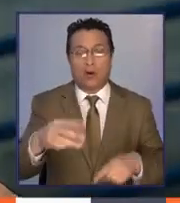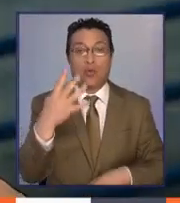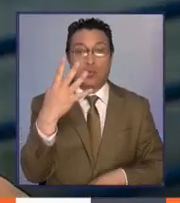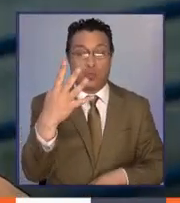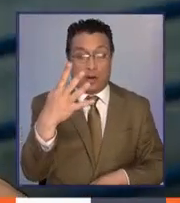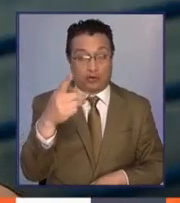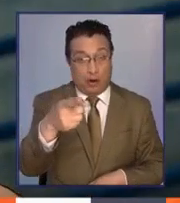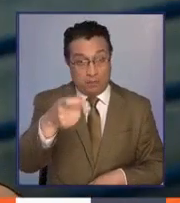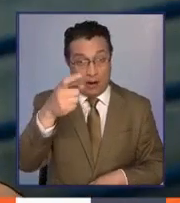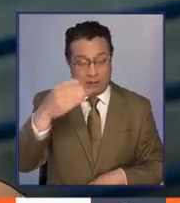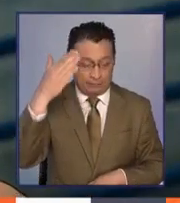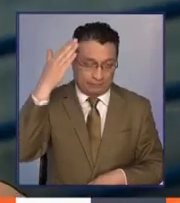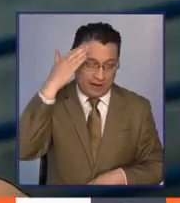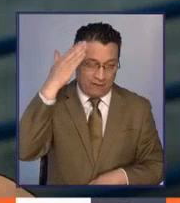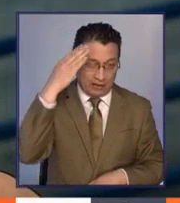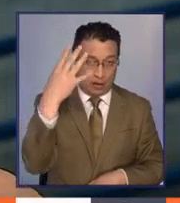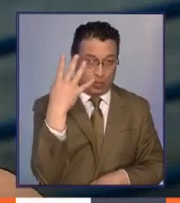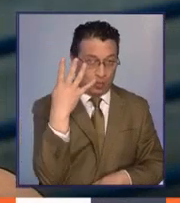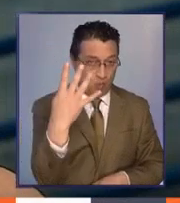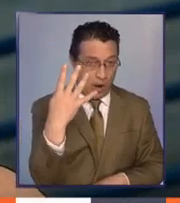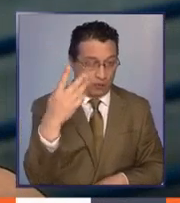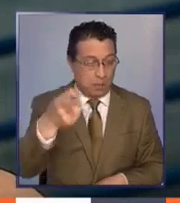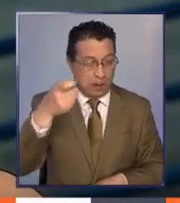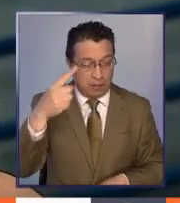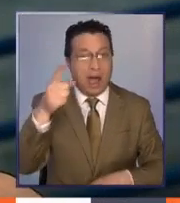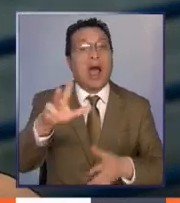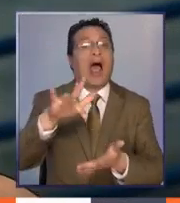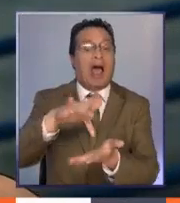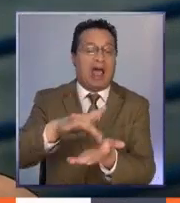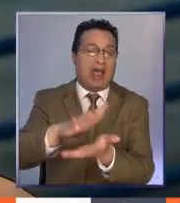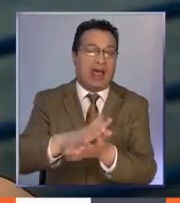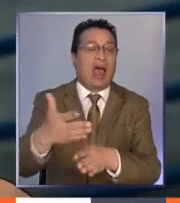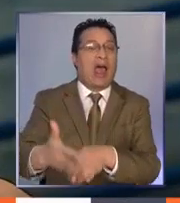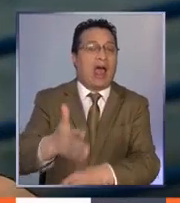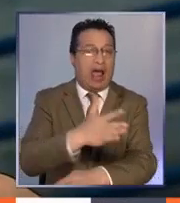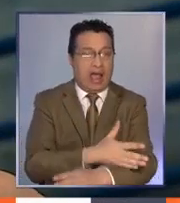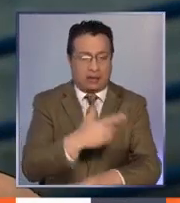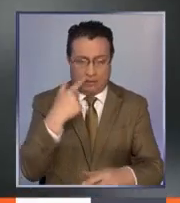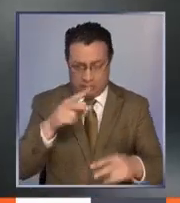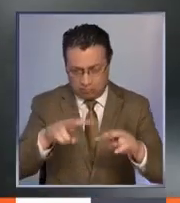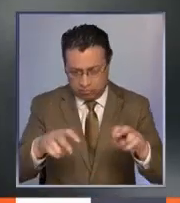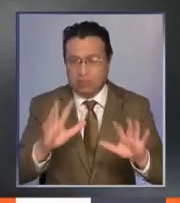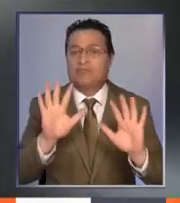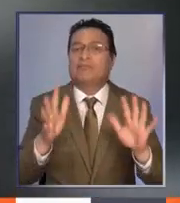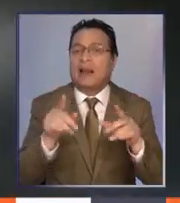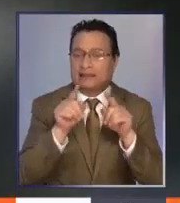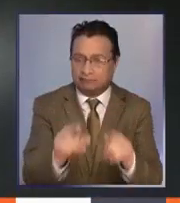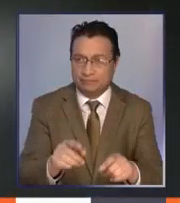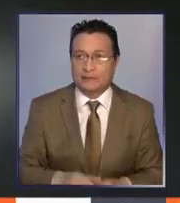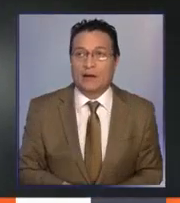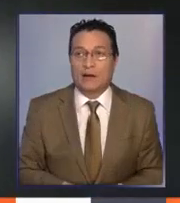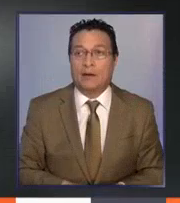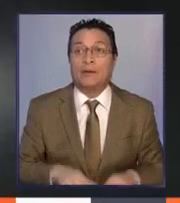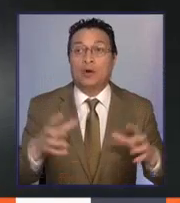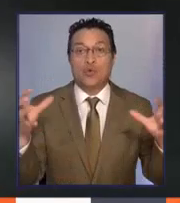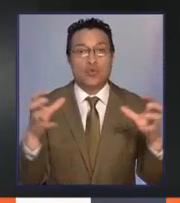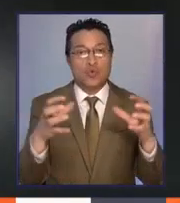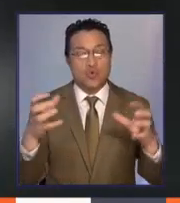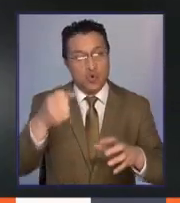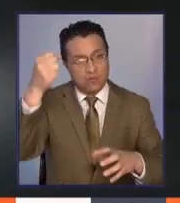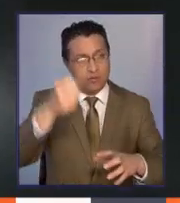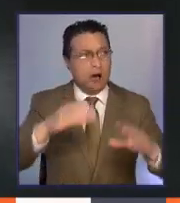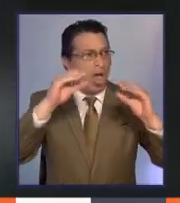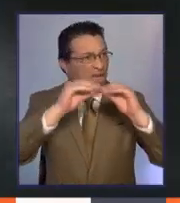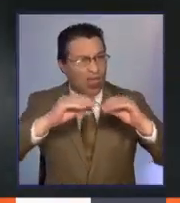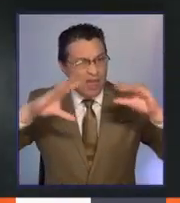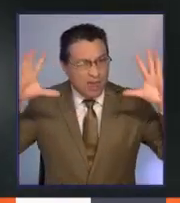balísticos en el cráneo. Claramente son rencillas anteriores de acuerdo a los antecedentes obtenidos en el sitio del suceso. Un violento asesinato a plena luz